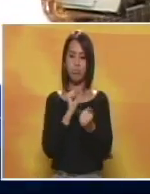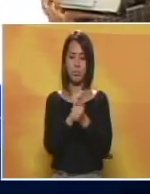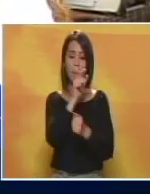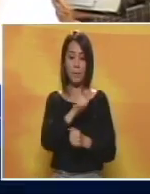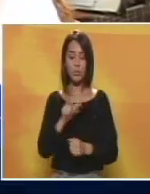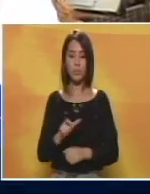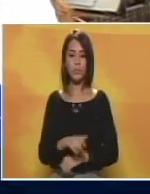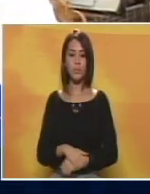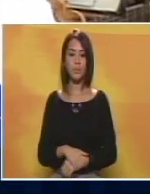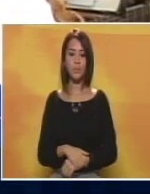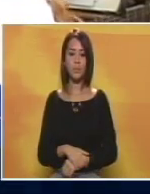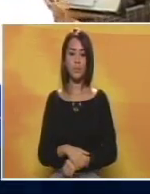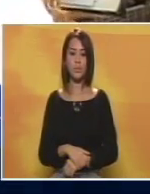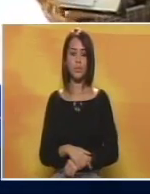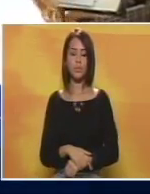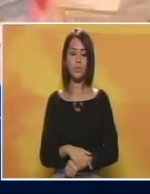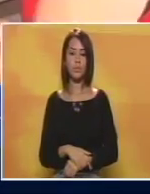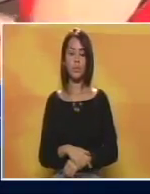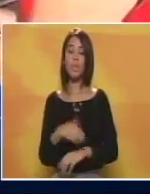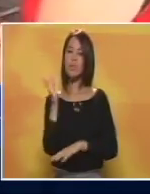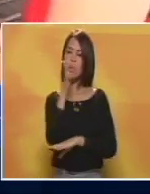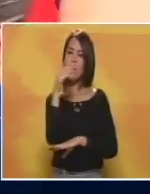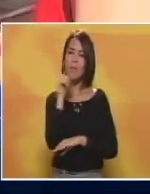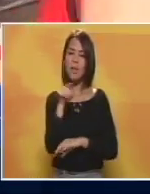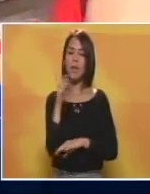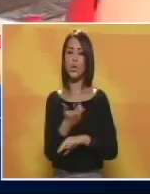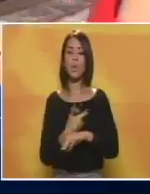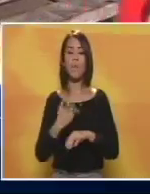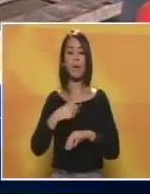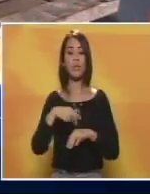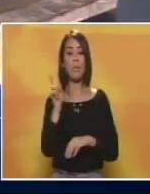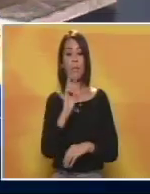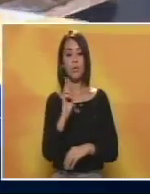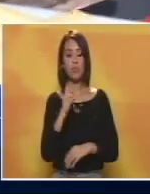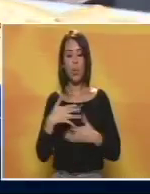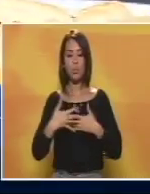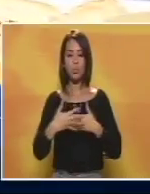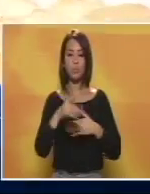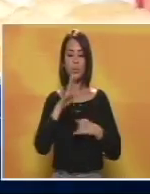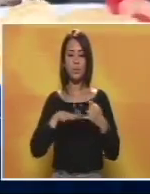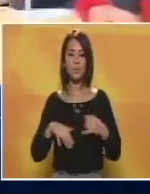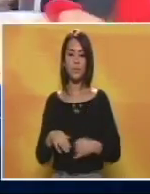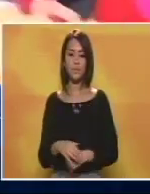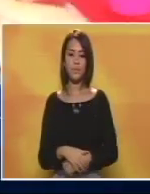programas de humanización penitenciaria han sido bandera del gobierno venezolano en los últimos años.